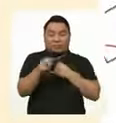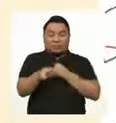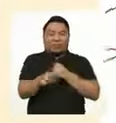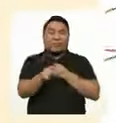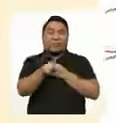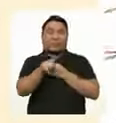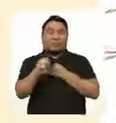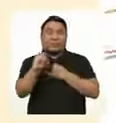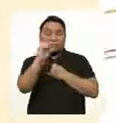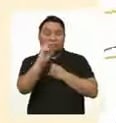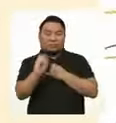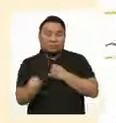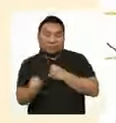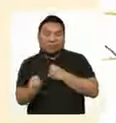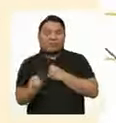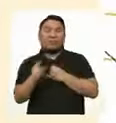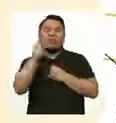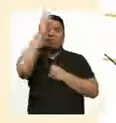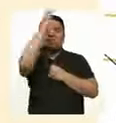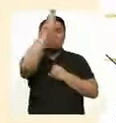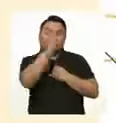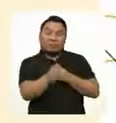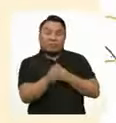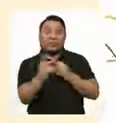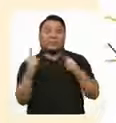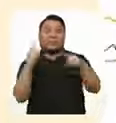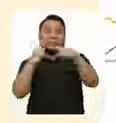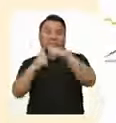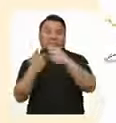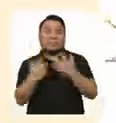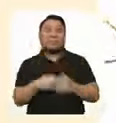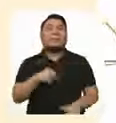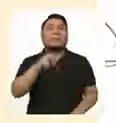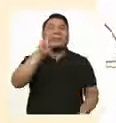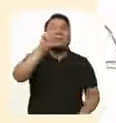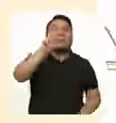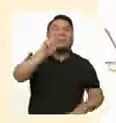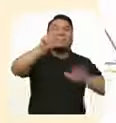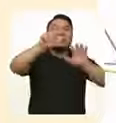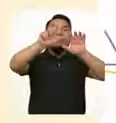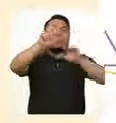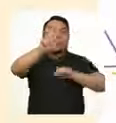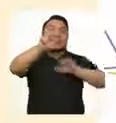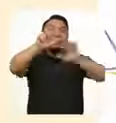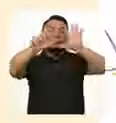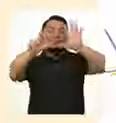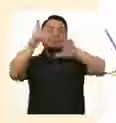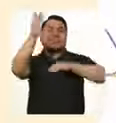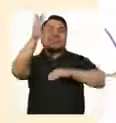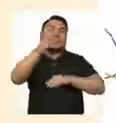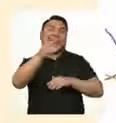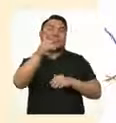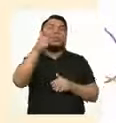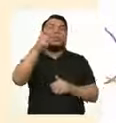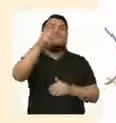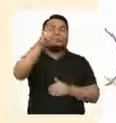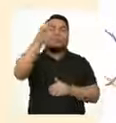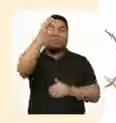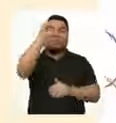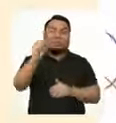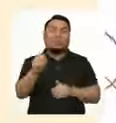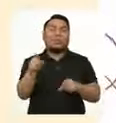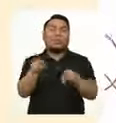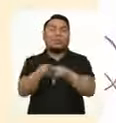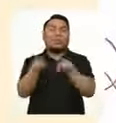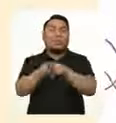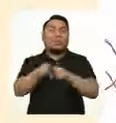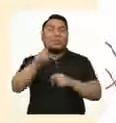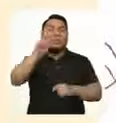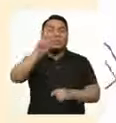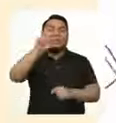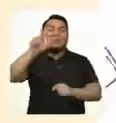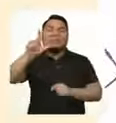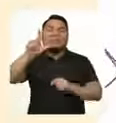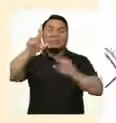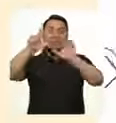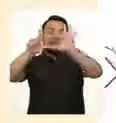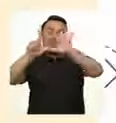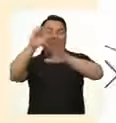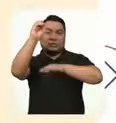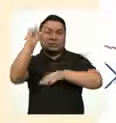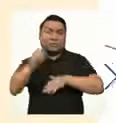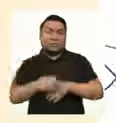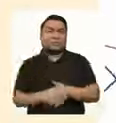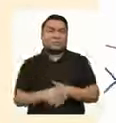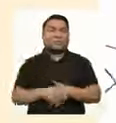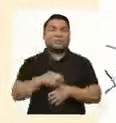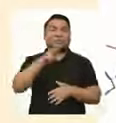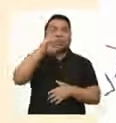100%. Y tenemos que 27 centésimos por 100% es igual a 27%.